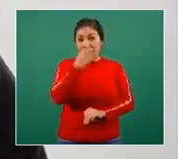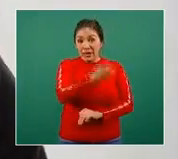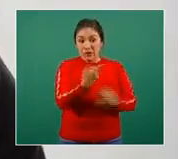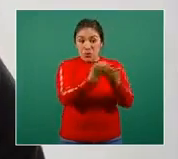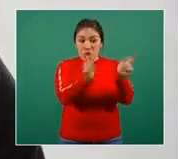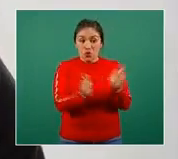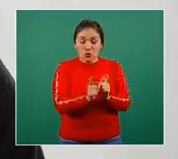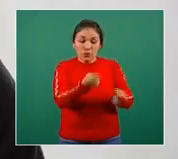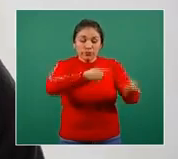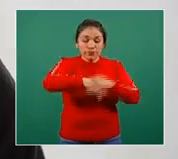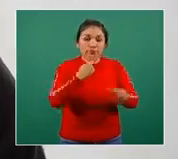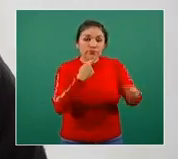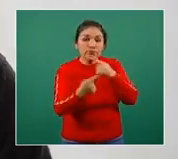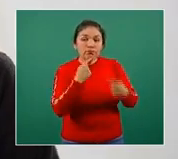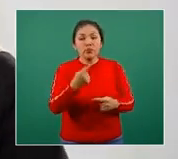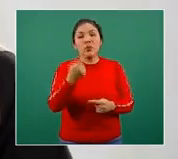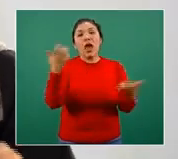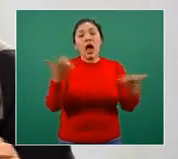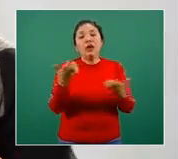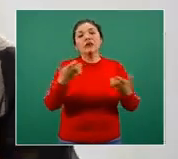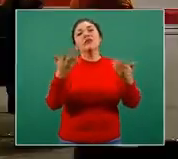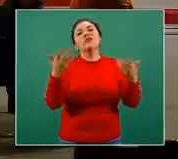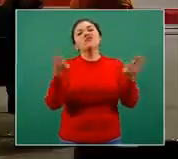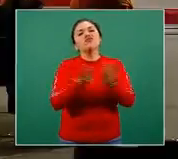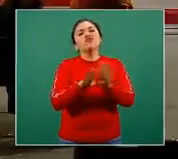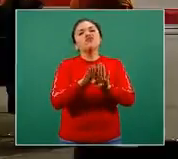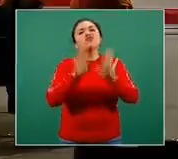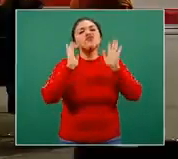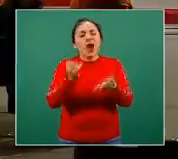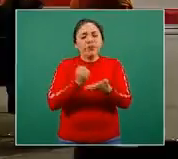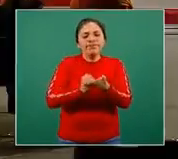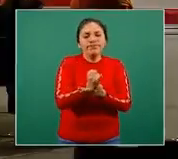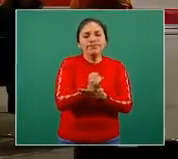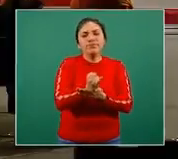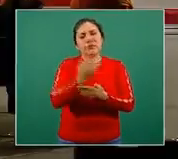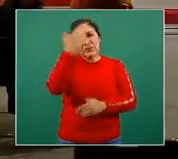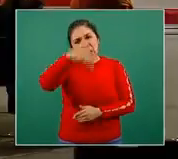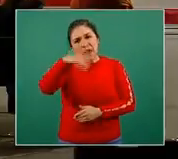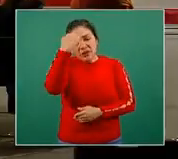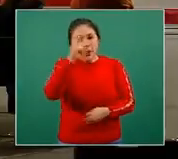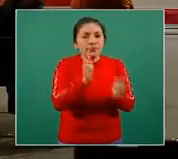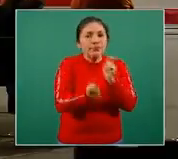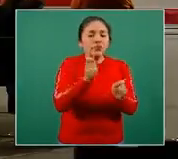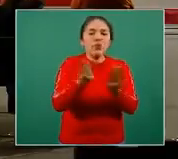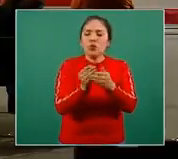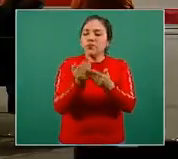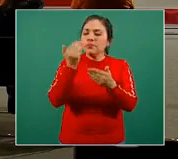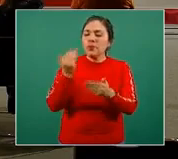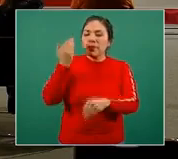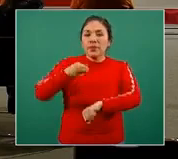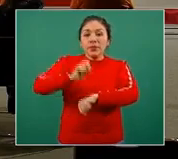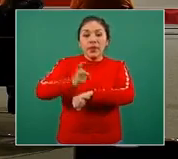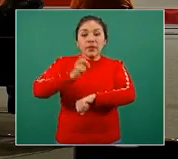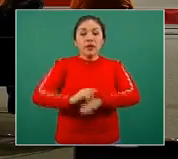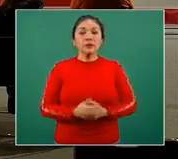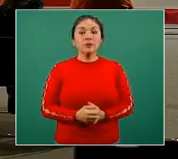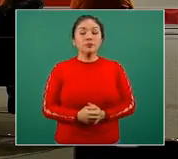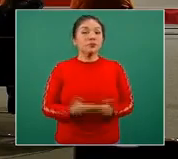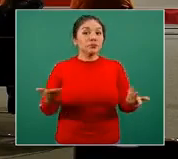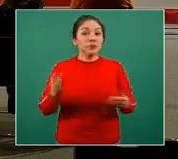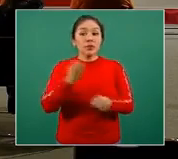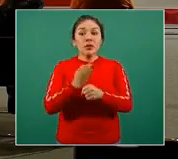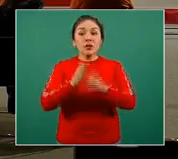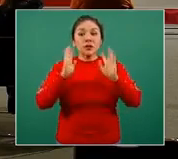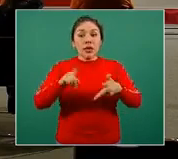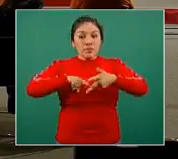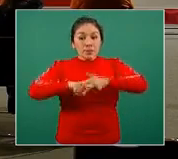técnico asesor ha tenido a bien dictaminar y actualizar en últimos días. Pero bueno, vamos a empezar entonces